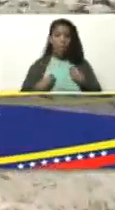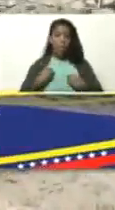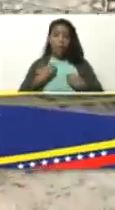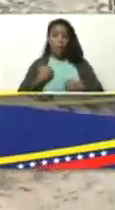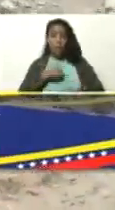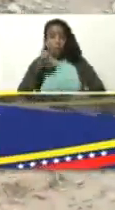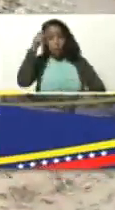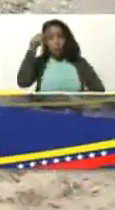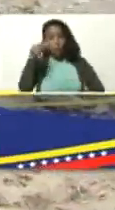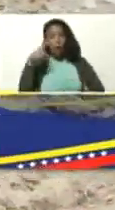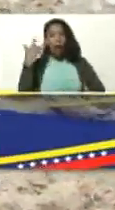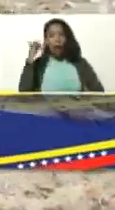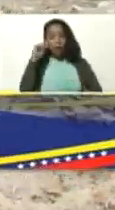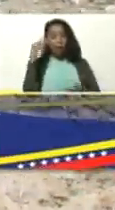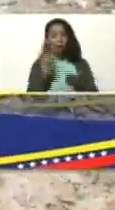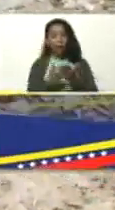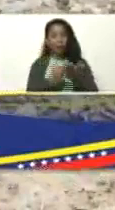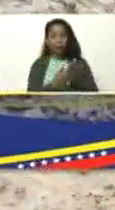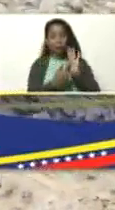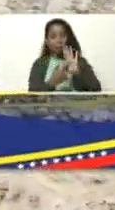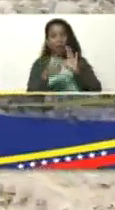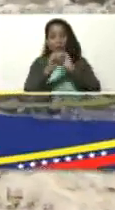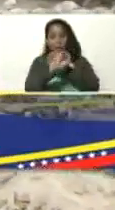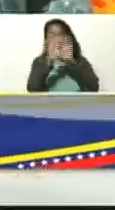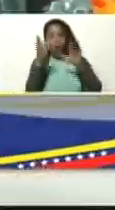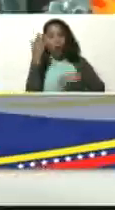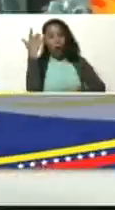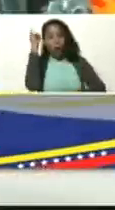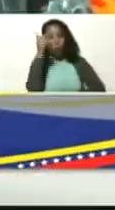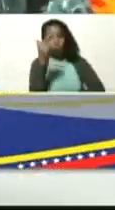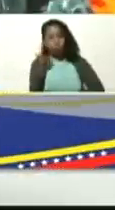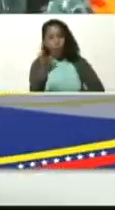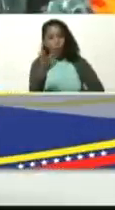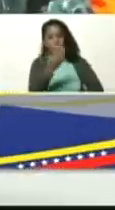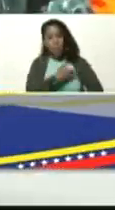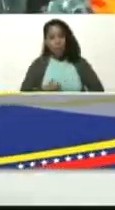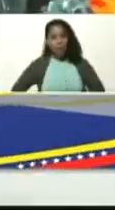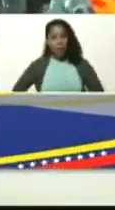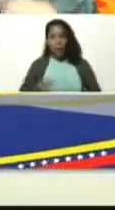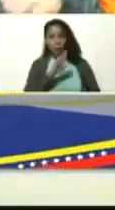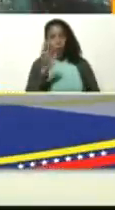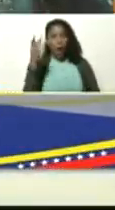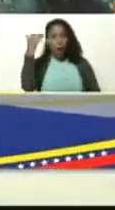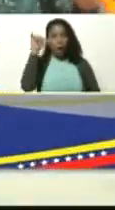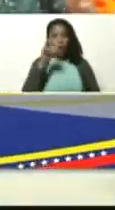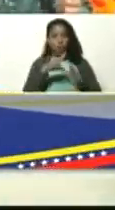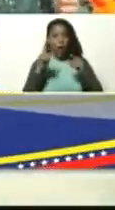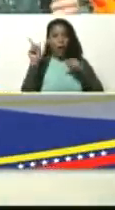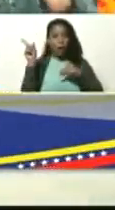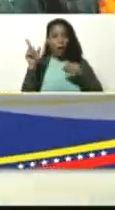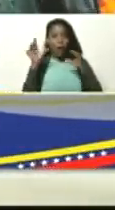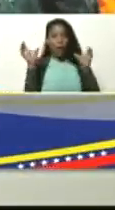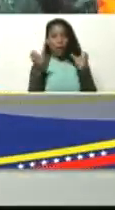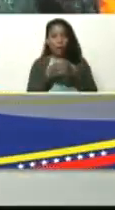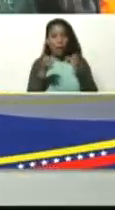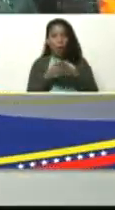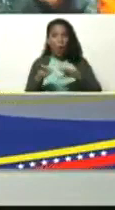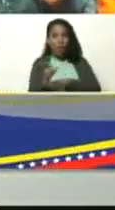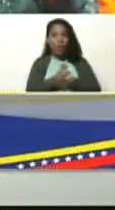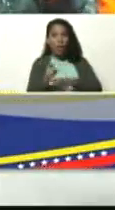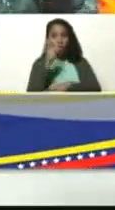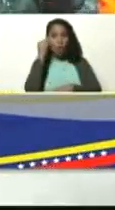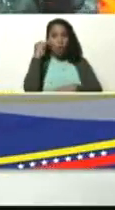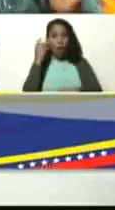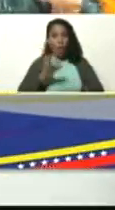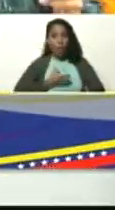nuestro pueblo tiene la certeza que cuenta con usted como presidente de la República y cuenta con todo este equipo, gobernación,